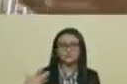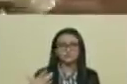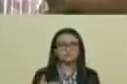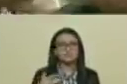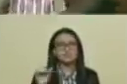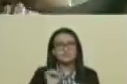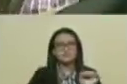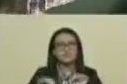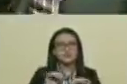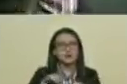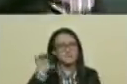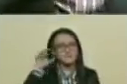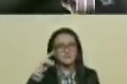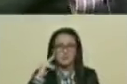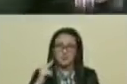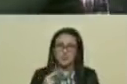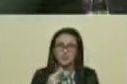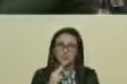la patria de Bolívar